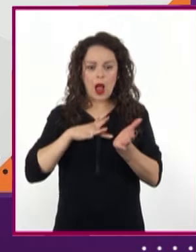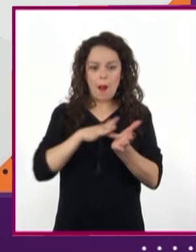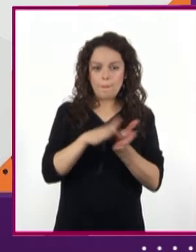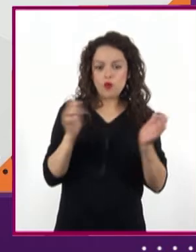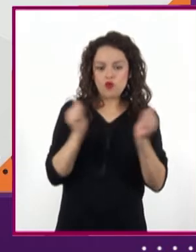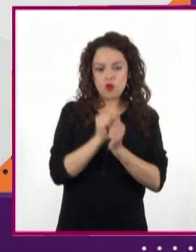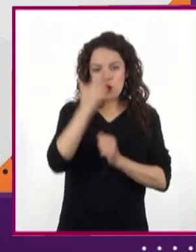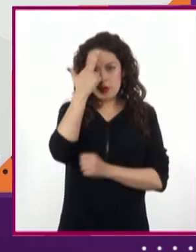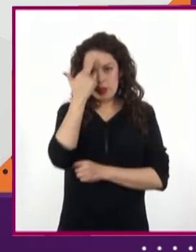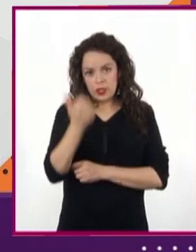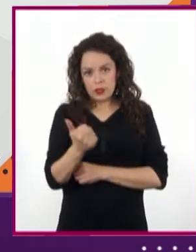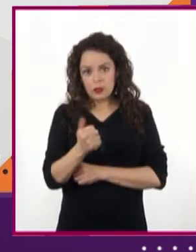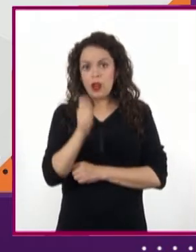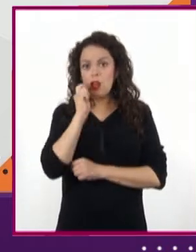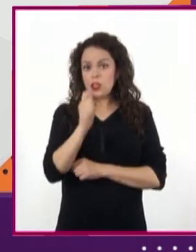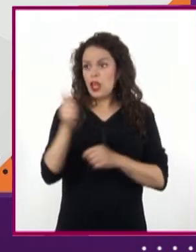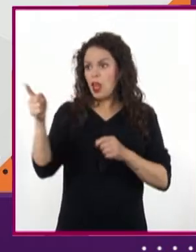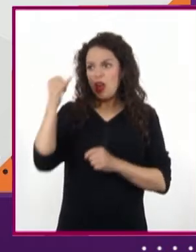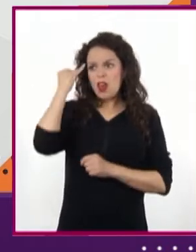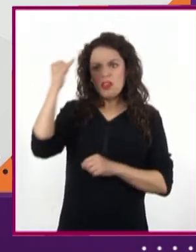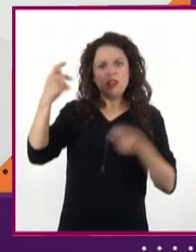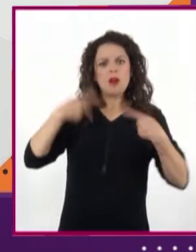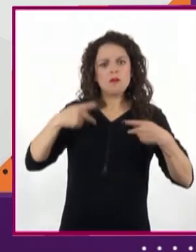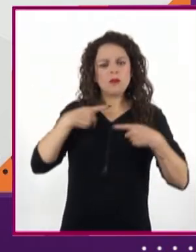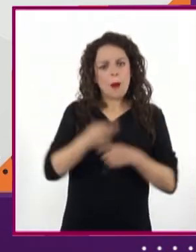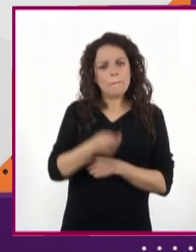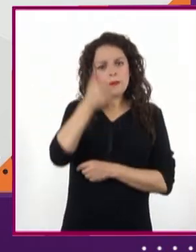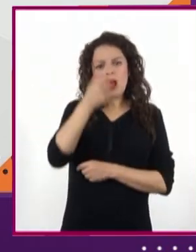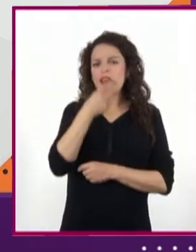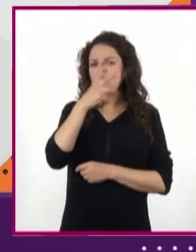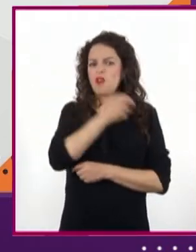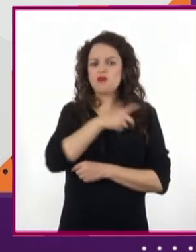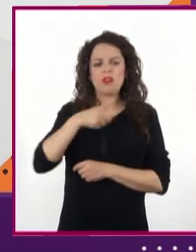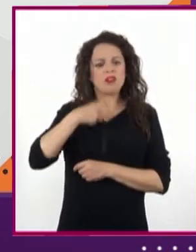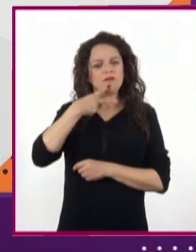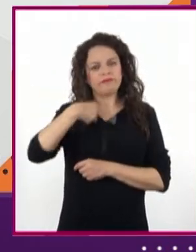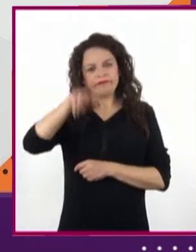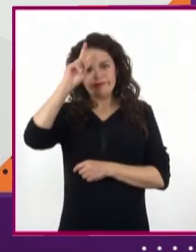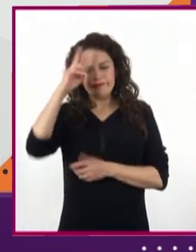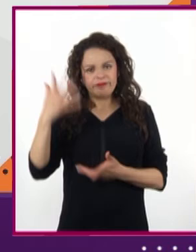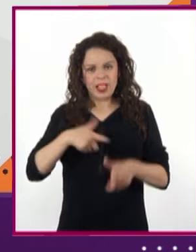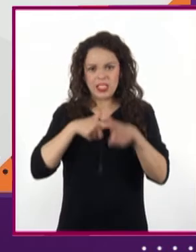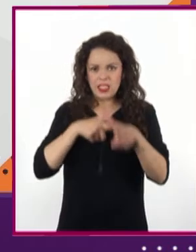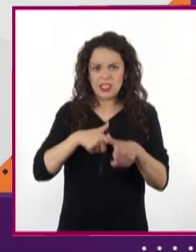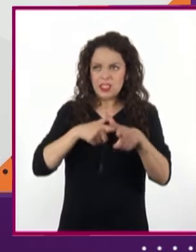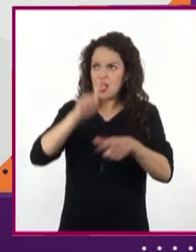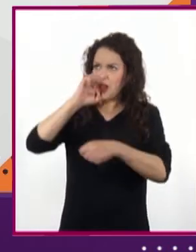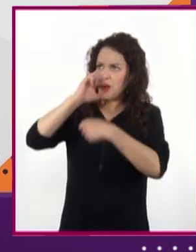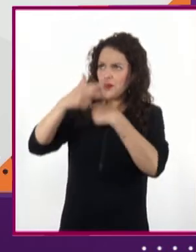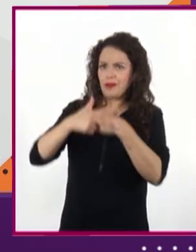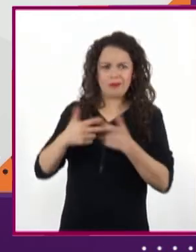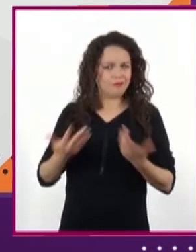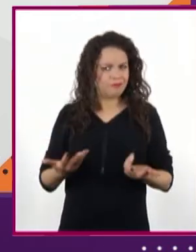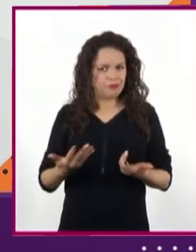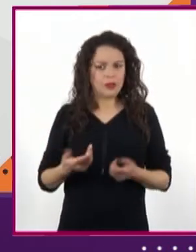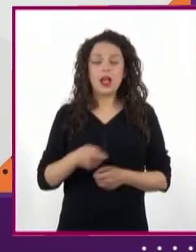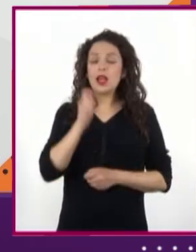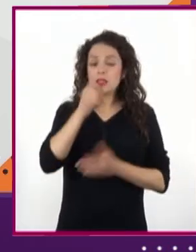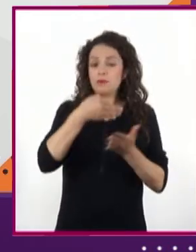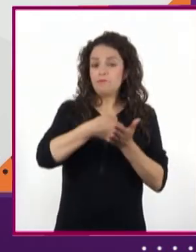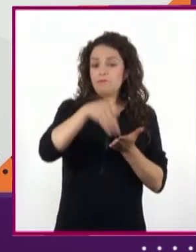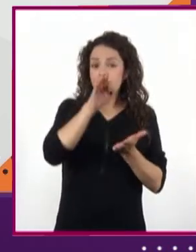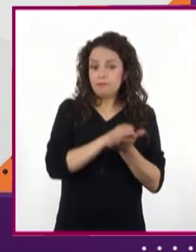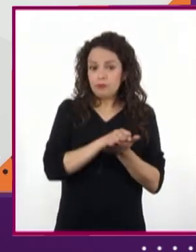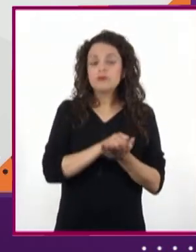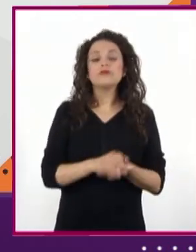Sus principales ideólogos criticaban la ignorancia y la superstición que prevalecía en Europa. Sus valores fueron